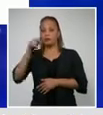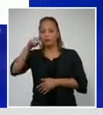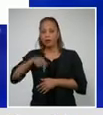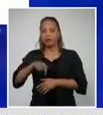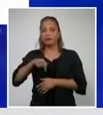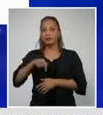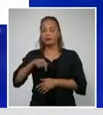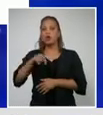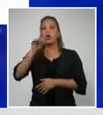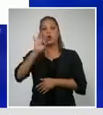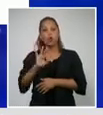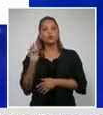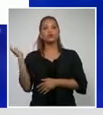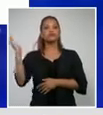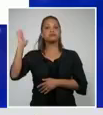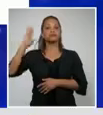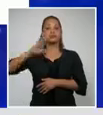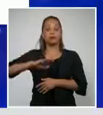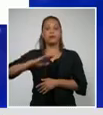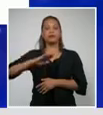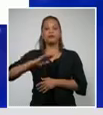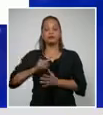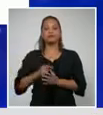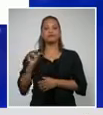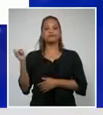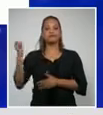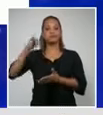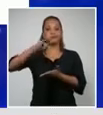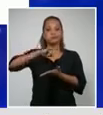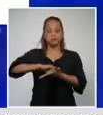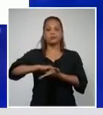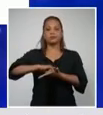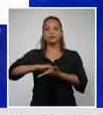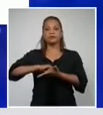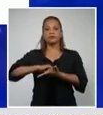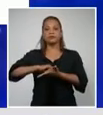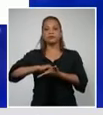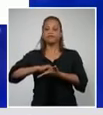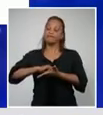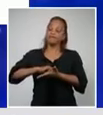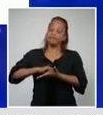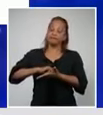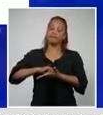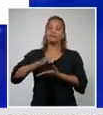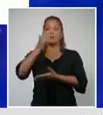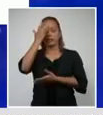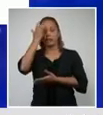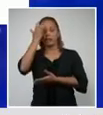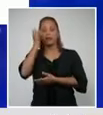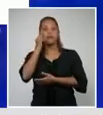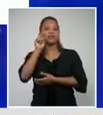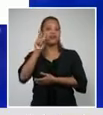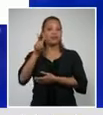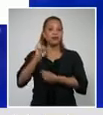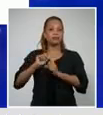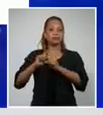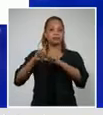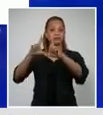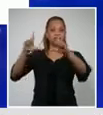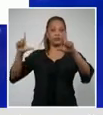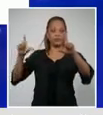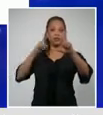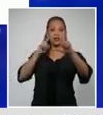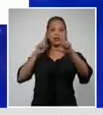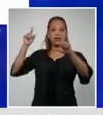8 importados y con pena ahí se ve en el gráfico el